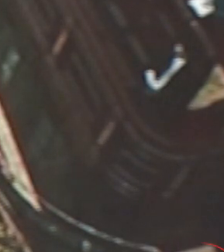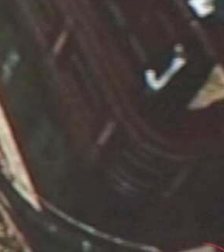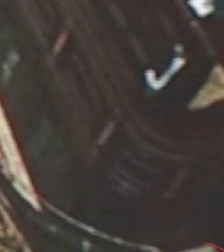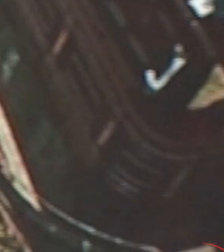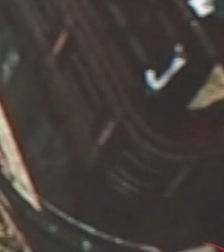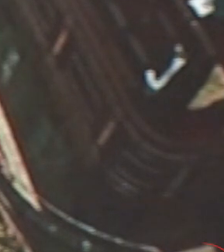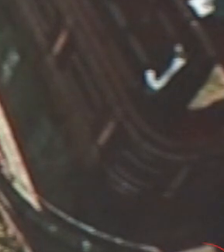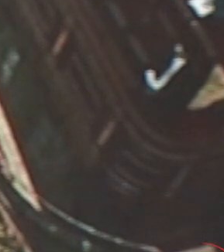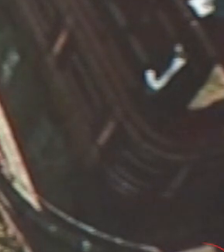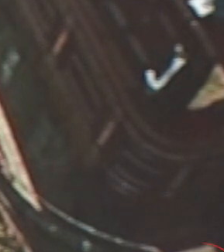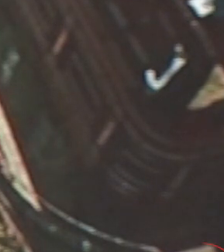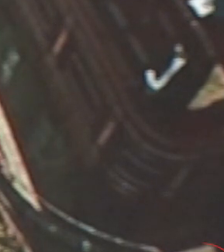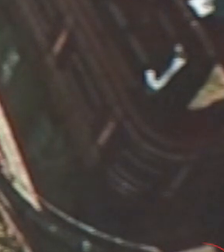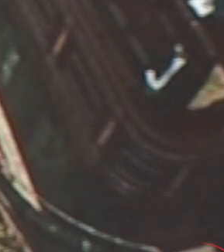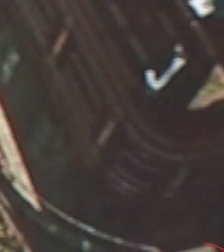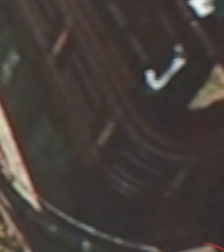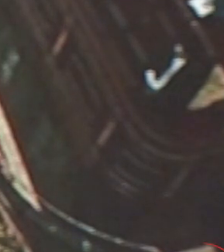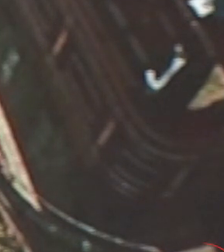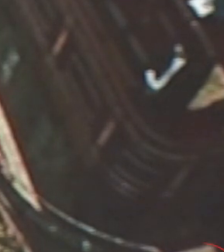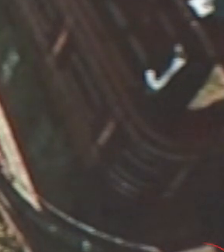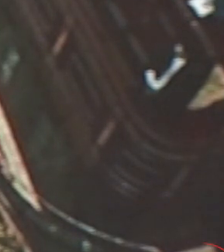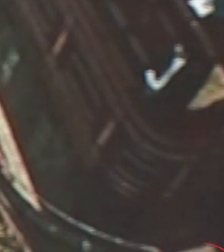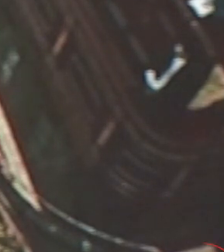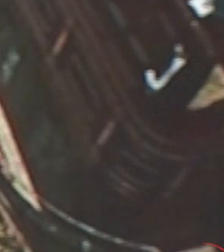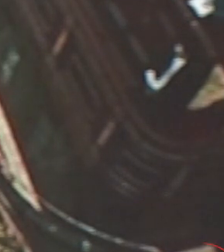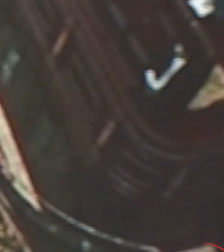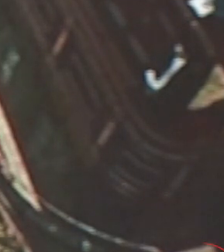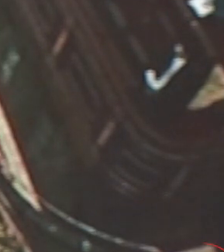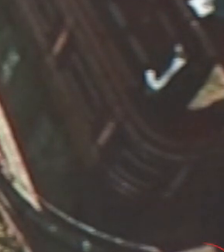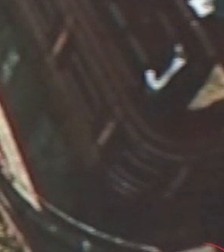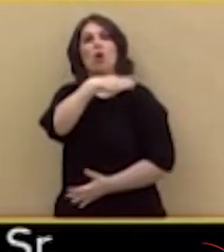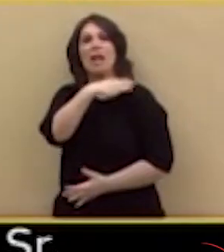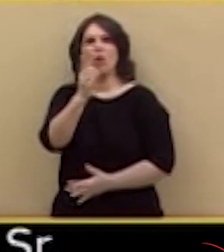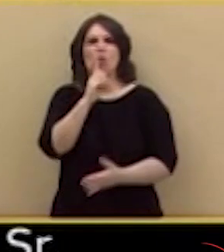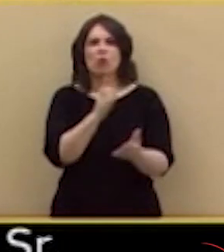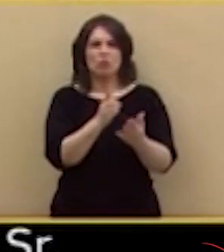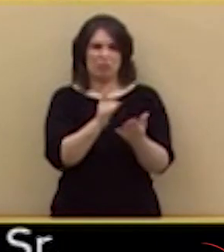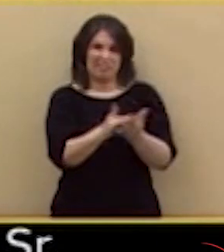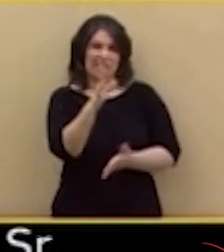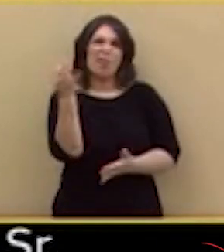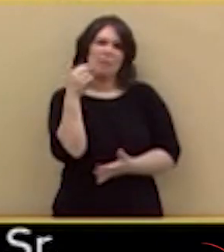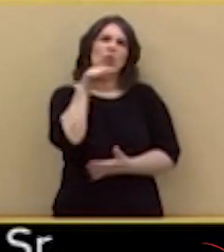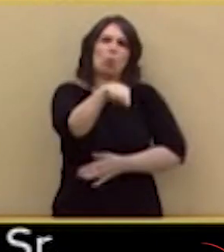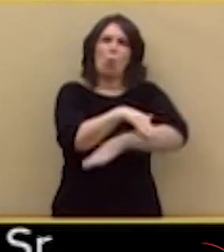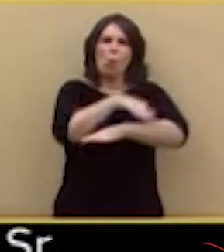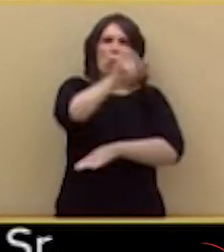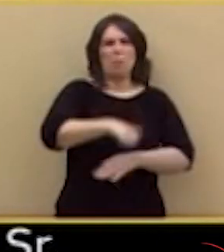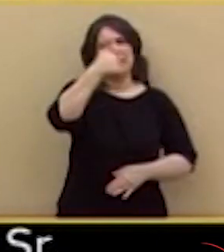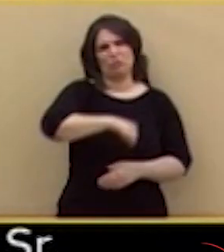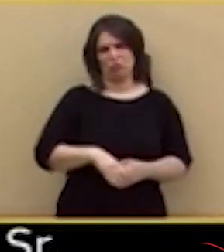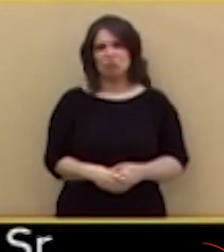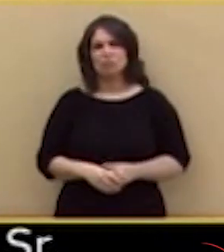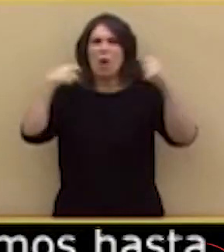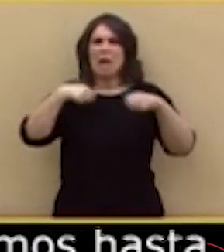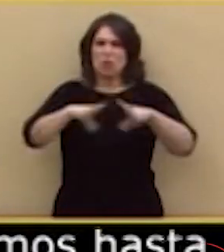oposición pide que se vaya tras el cese del coronel de la Guardia Civil, Pérez de los Cobos. La oposición pide la destitución del